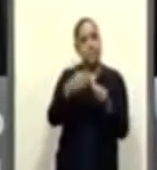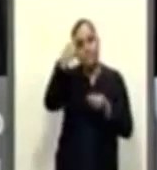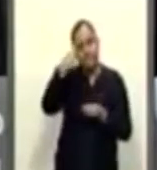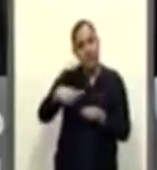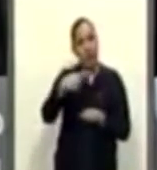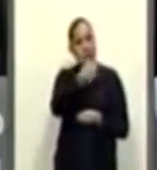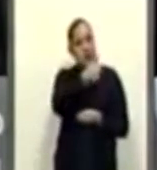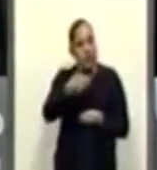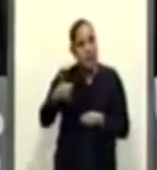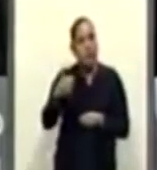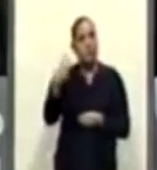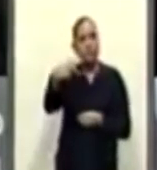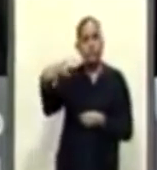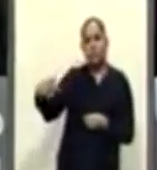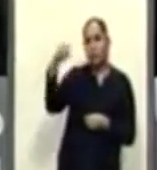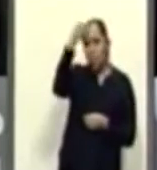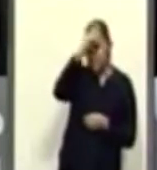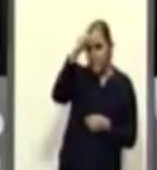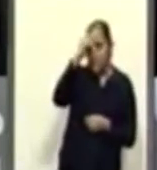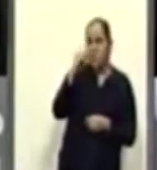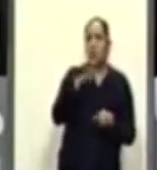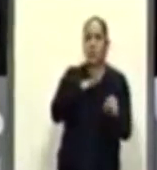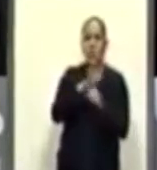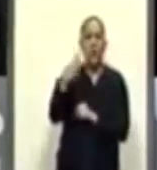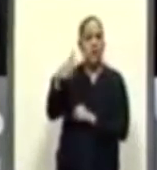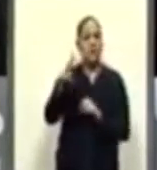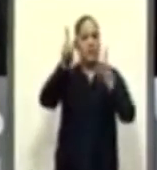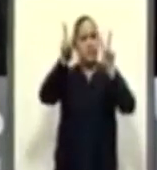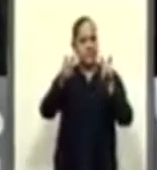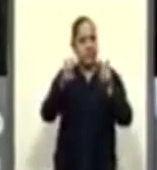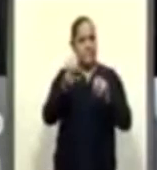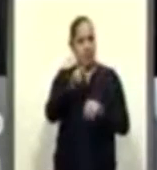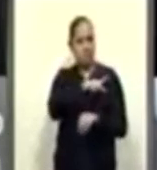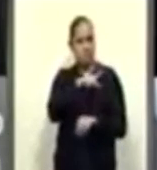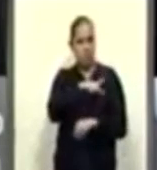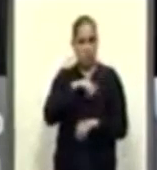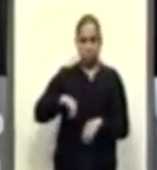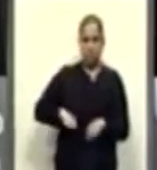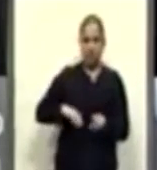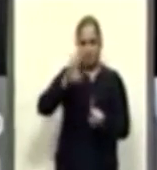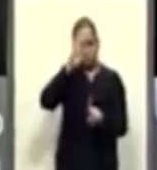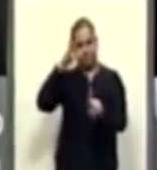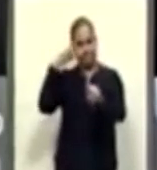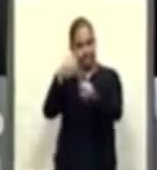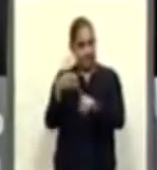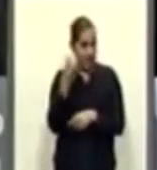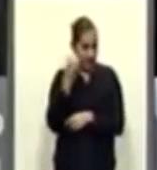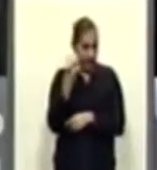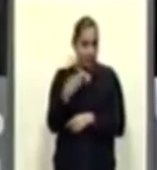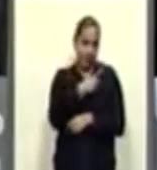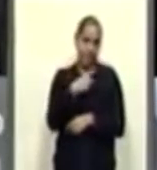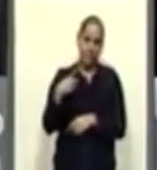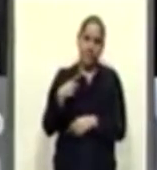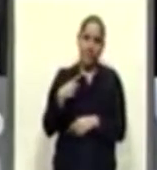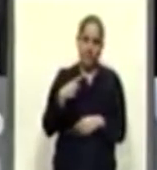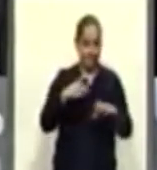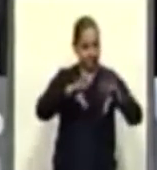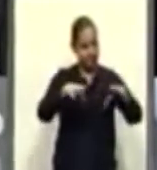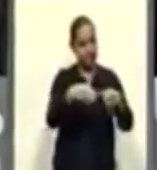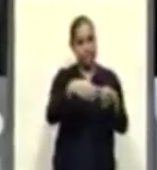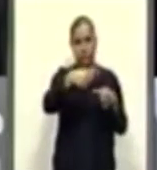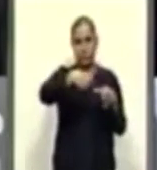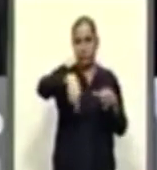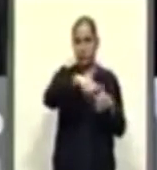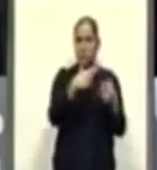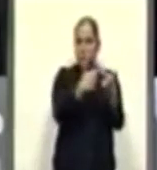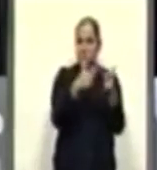que emitan su opinión sobre temas de interés general. Es lo mínimo que debiera tener una de las constituciones